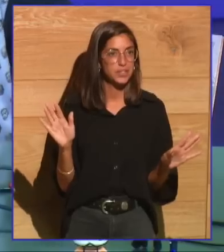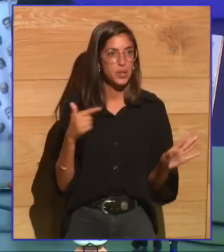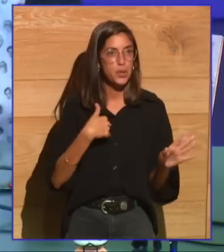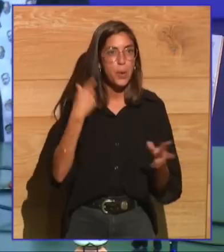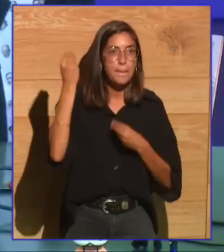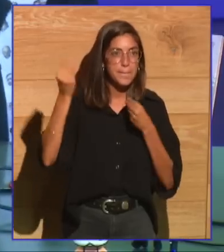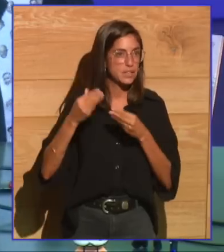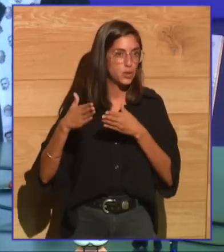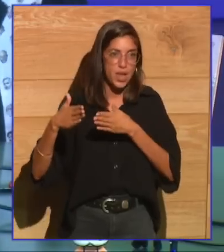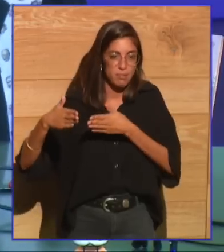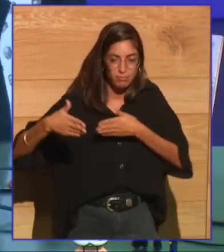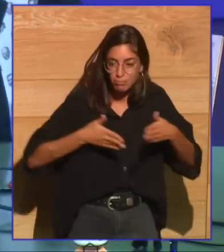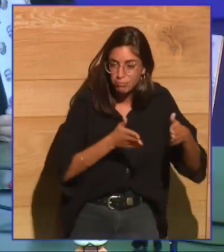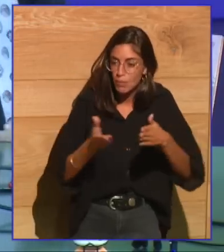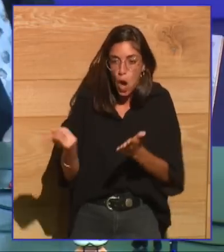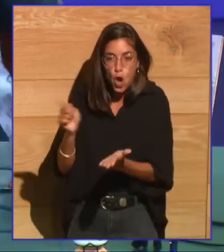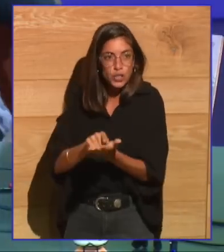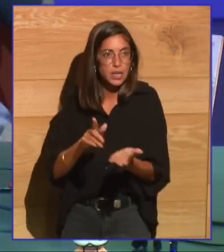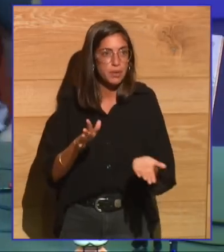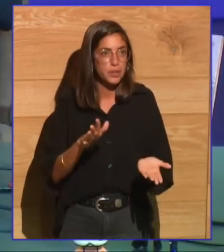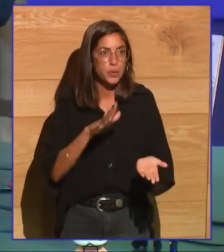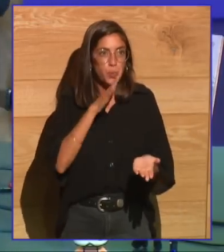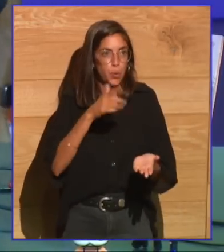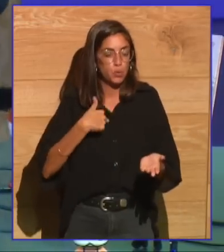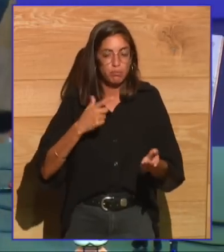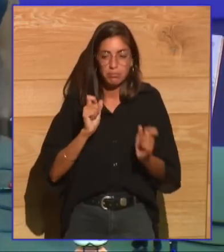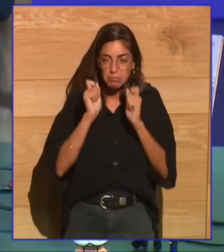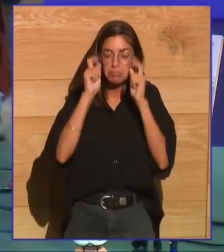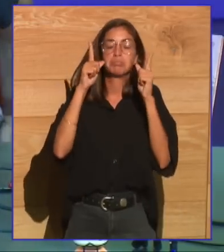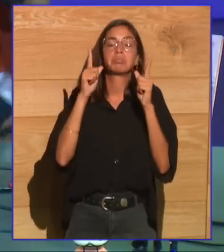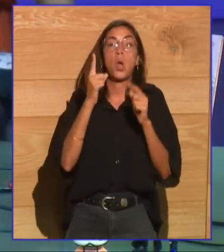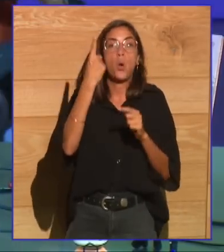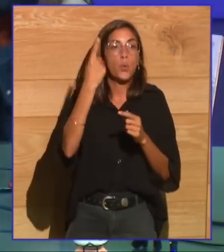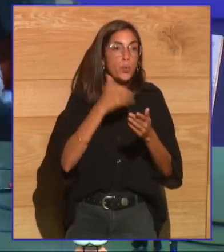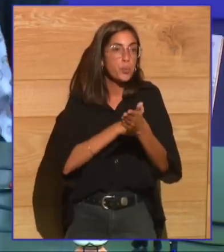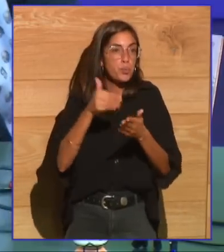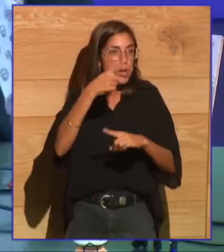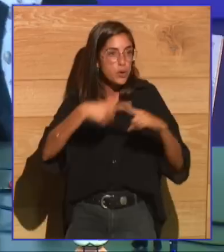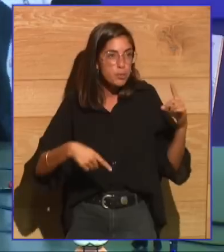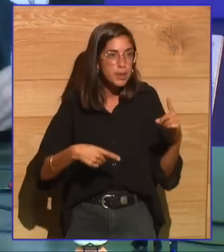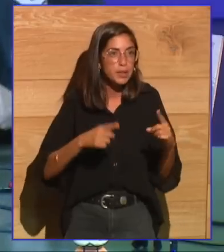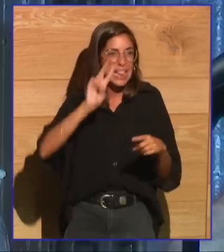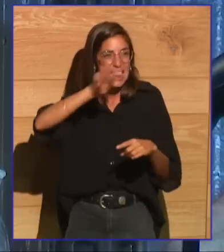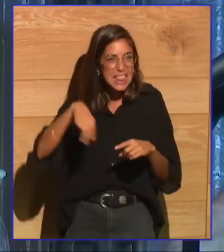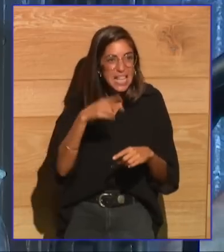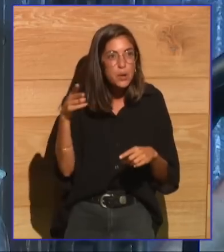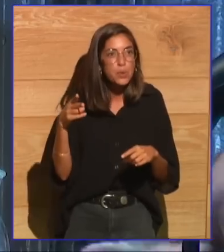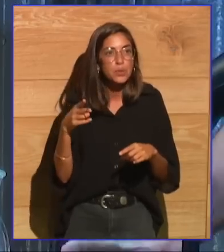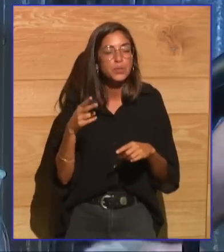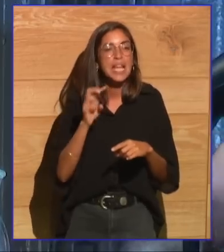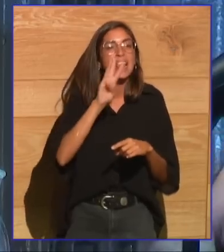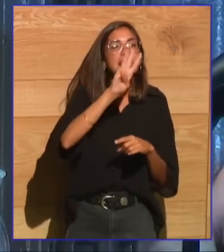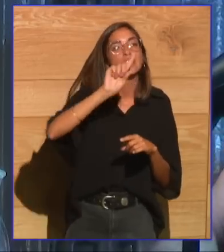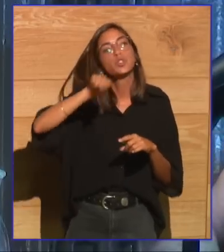estoy a un millón de dólares que euros de euros 307